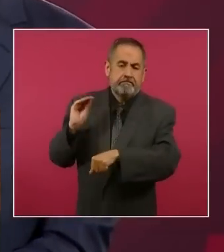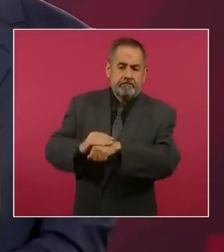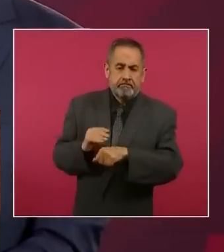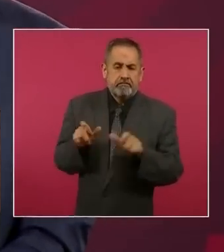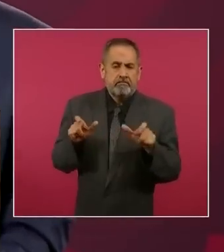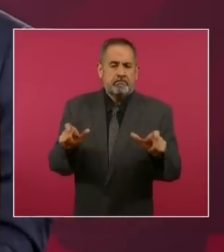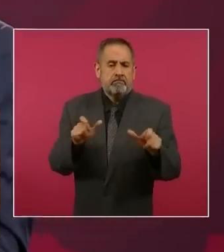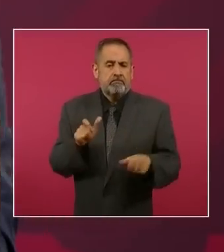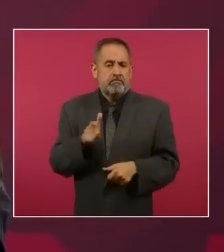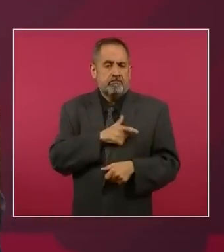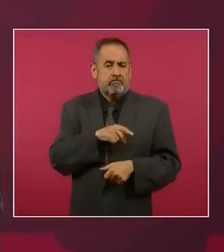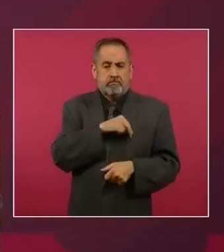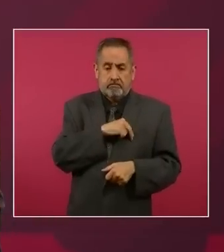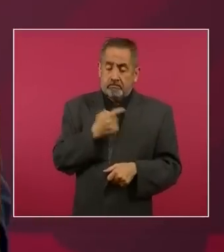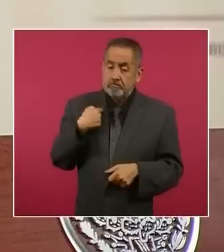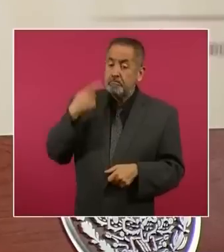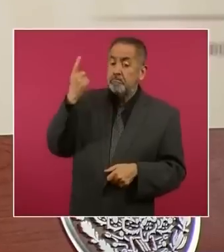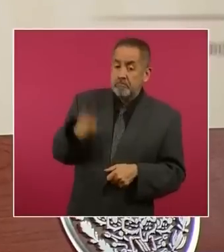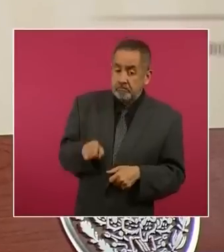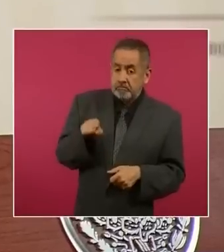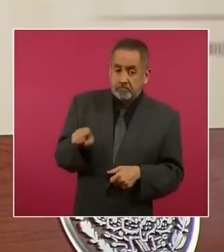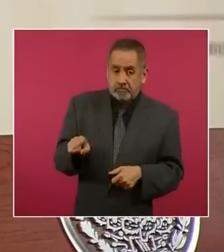instrucción de